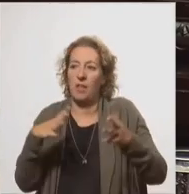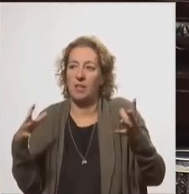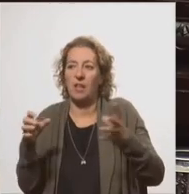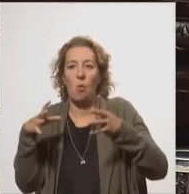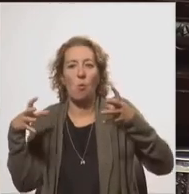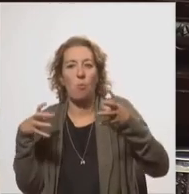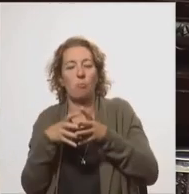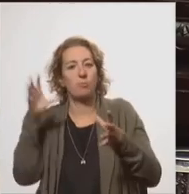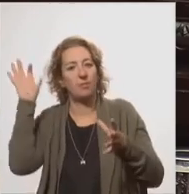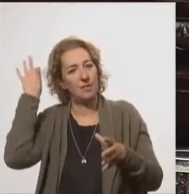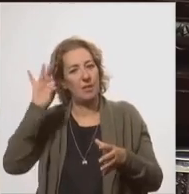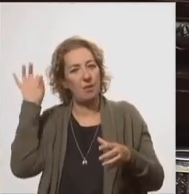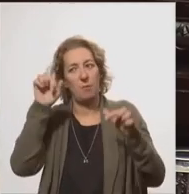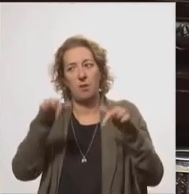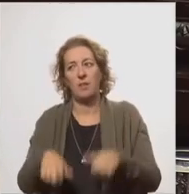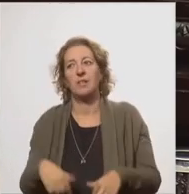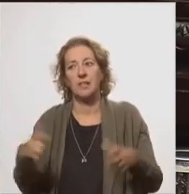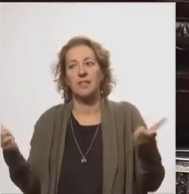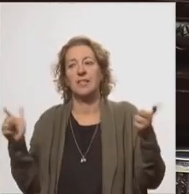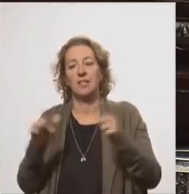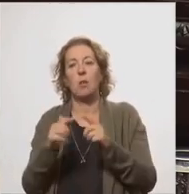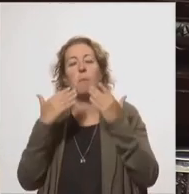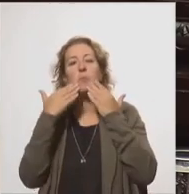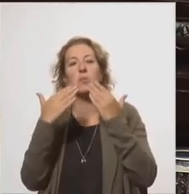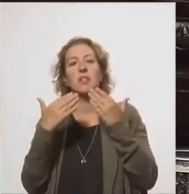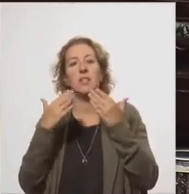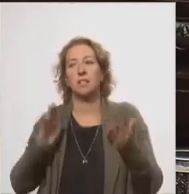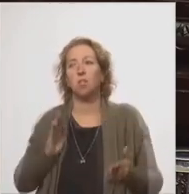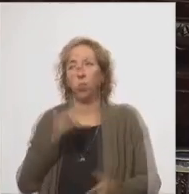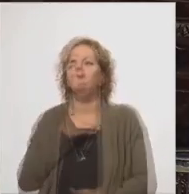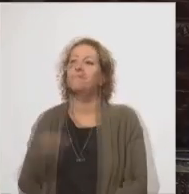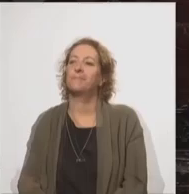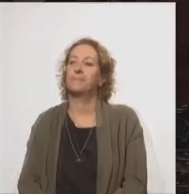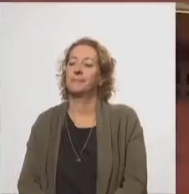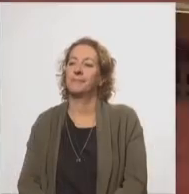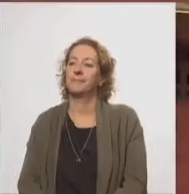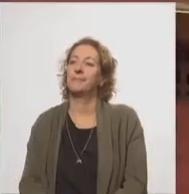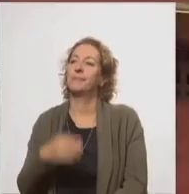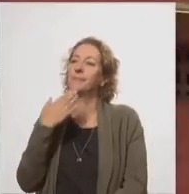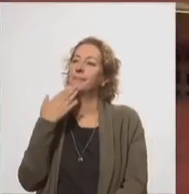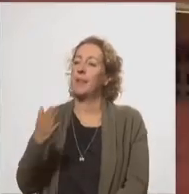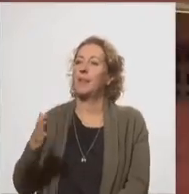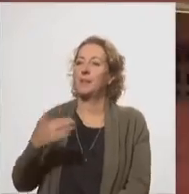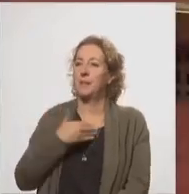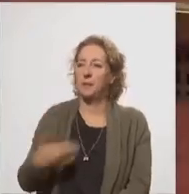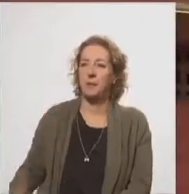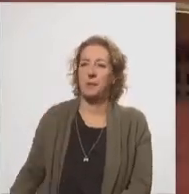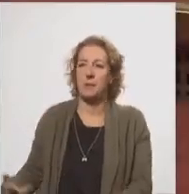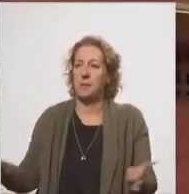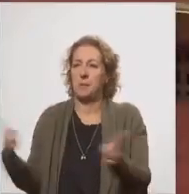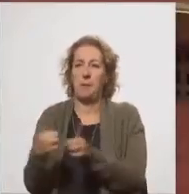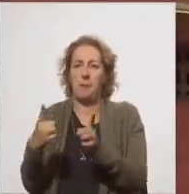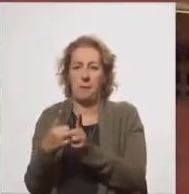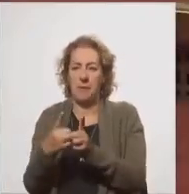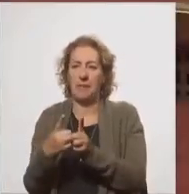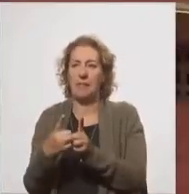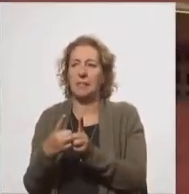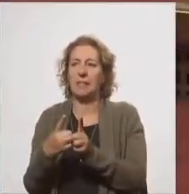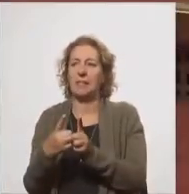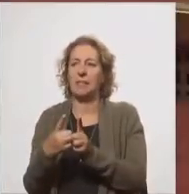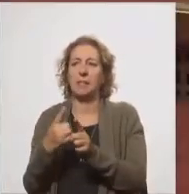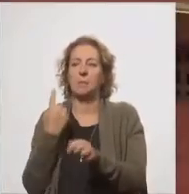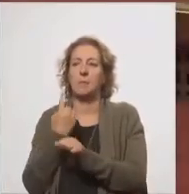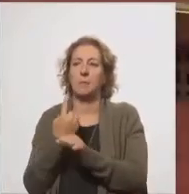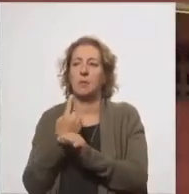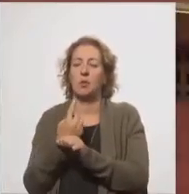cuerpo por esta sesión. Muchas gracias, señora presidenta. Gracias, presidenta. Brevemente, creo que lo